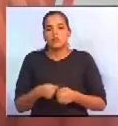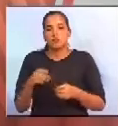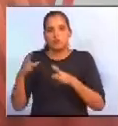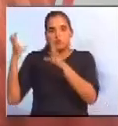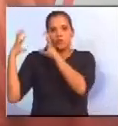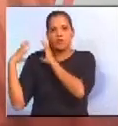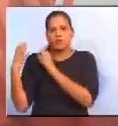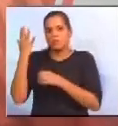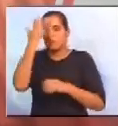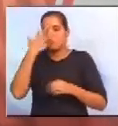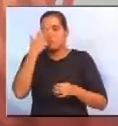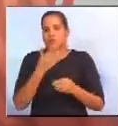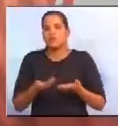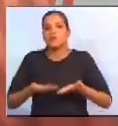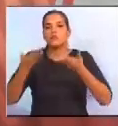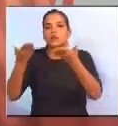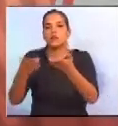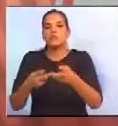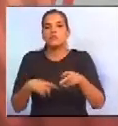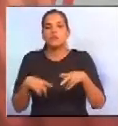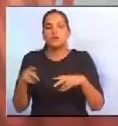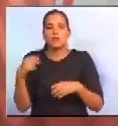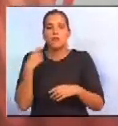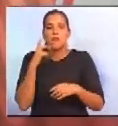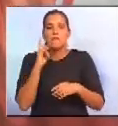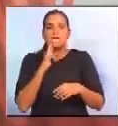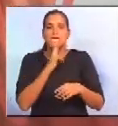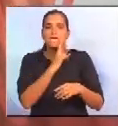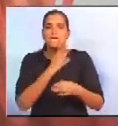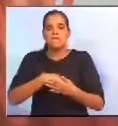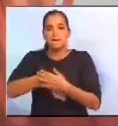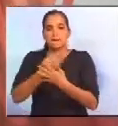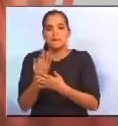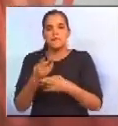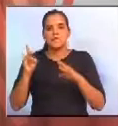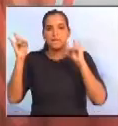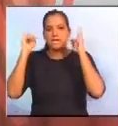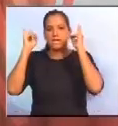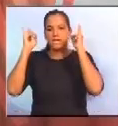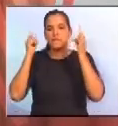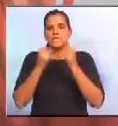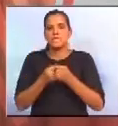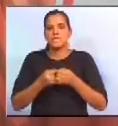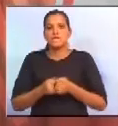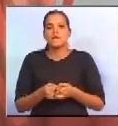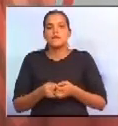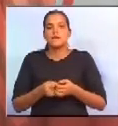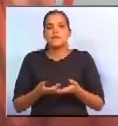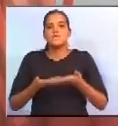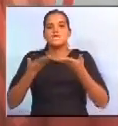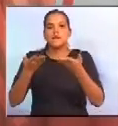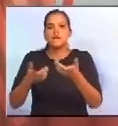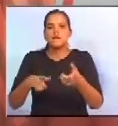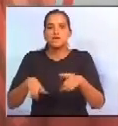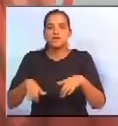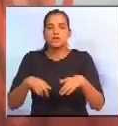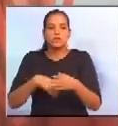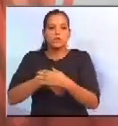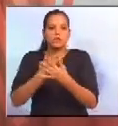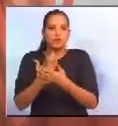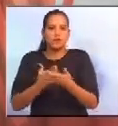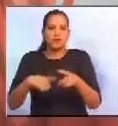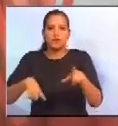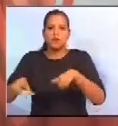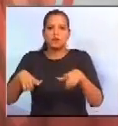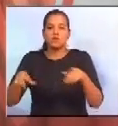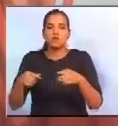El municipio de Esmeraldas entregó nuevas instalaciones a comerciantes del balneario de Las Palmas para una reubicación temporal mientras